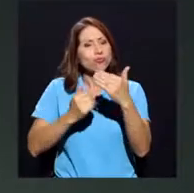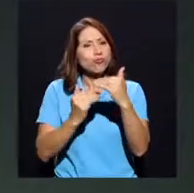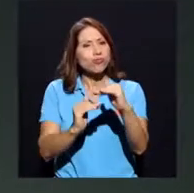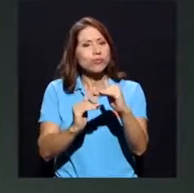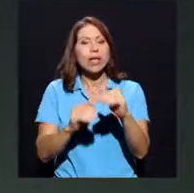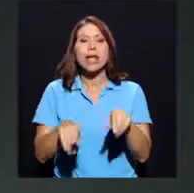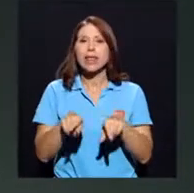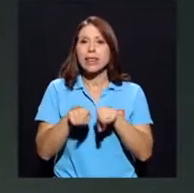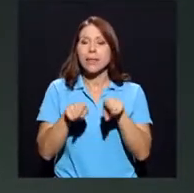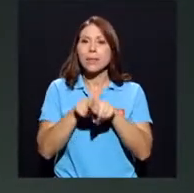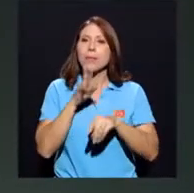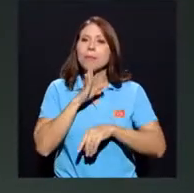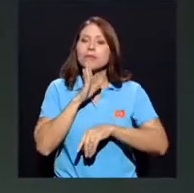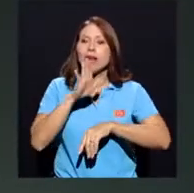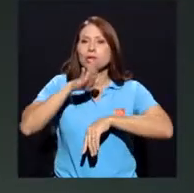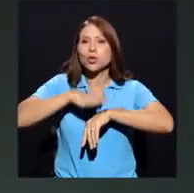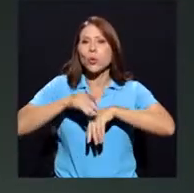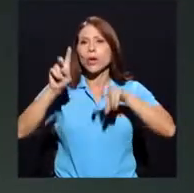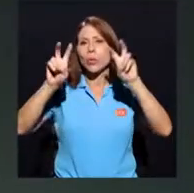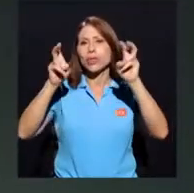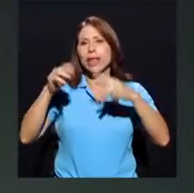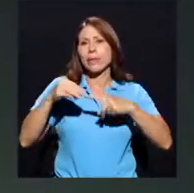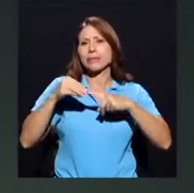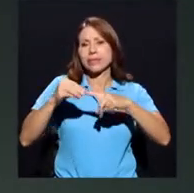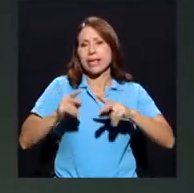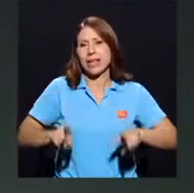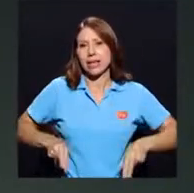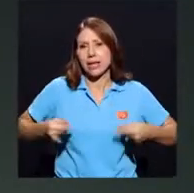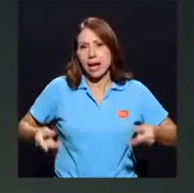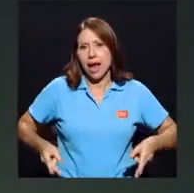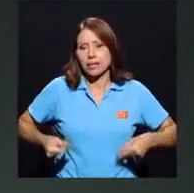en particular del gasto que es